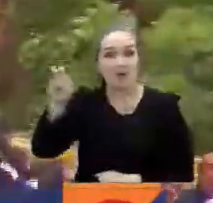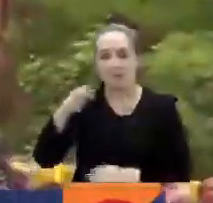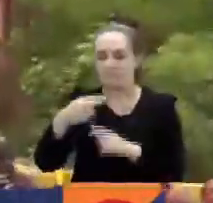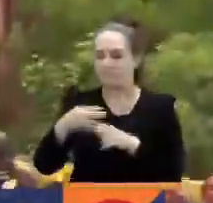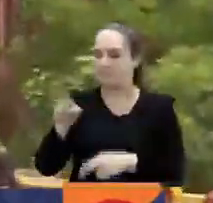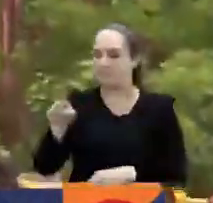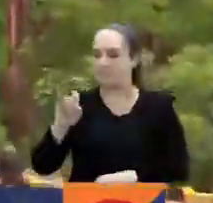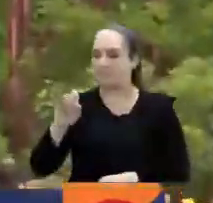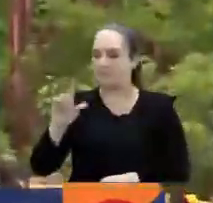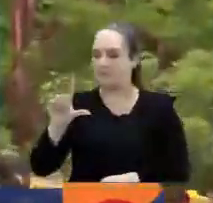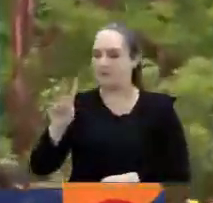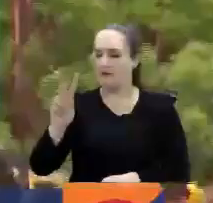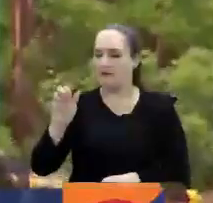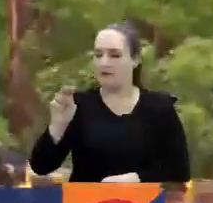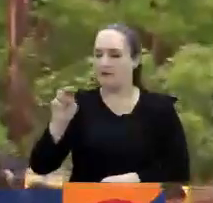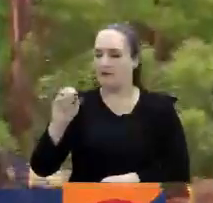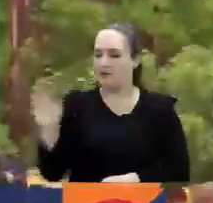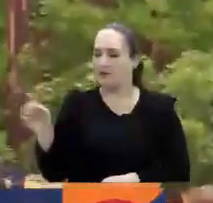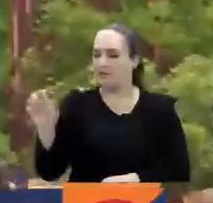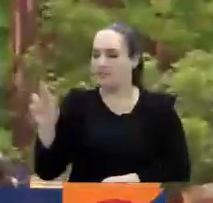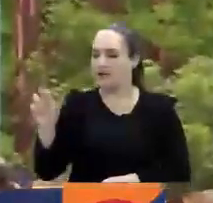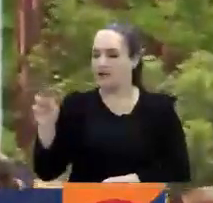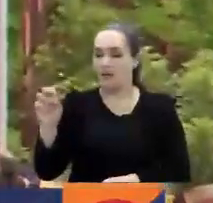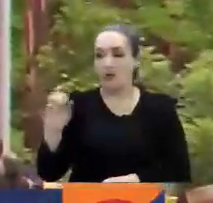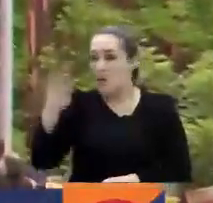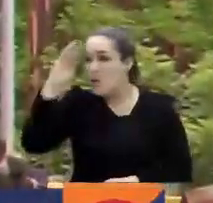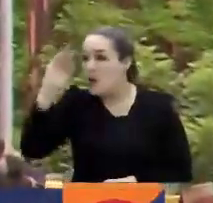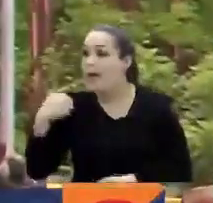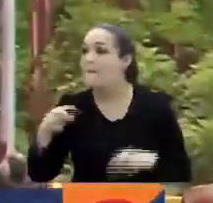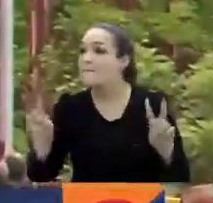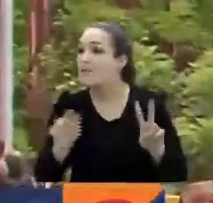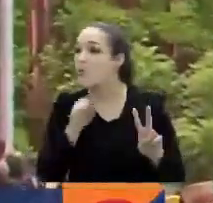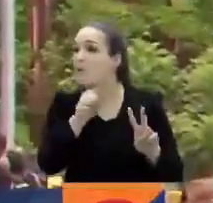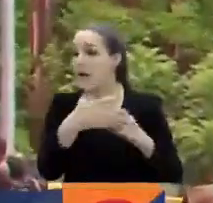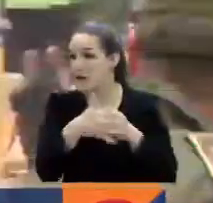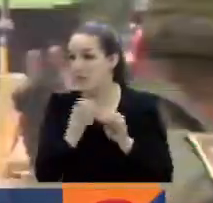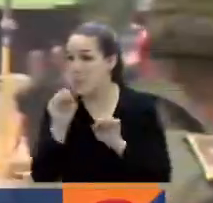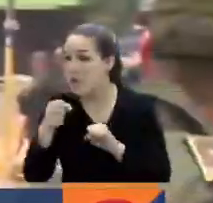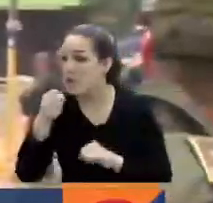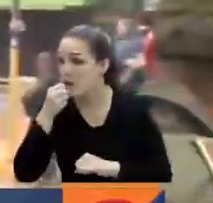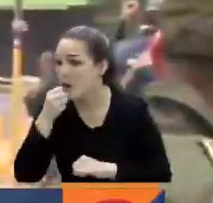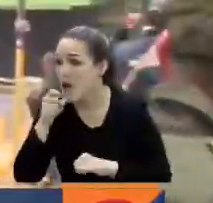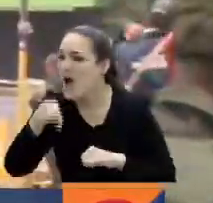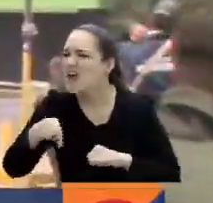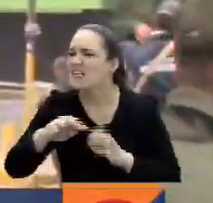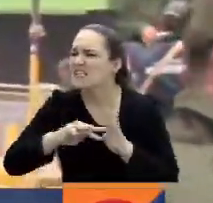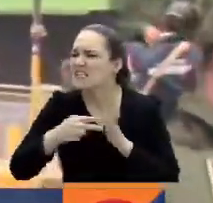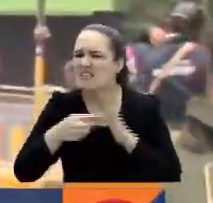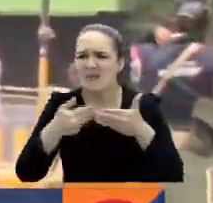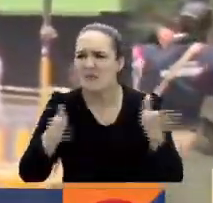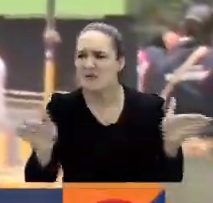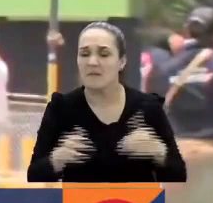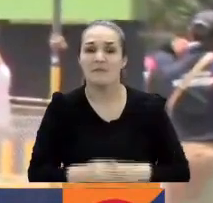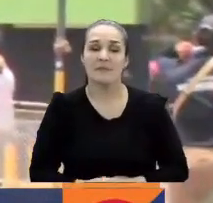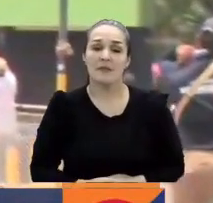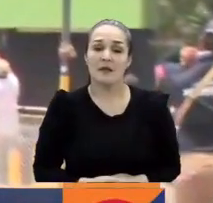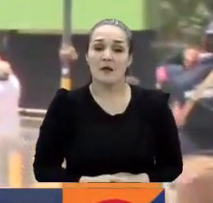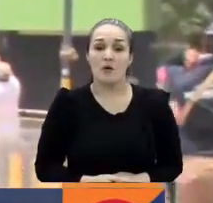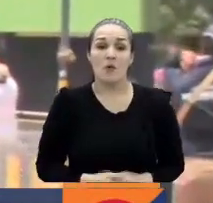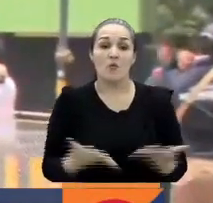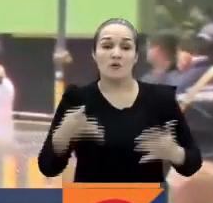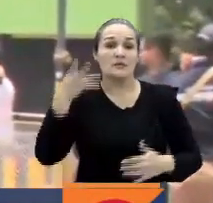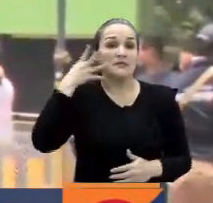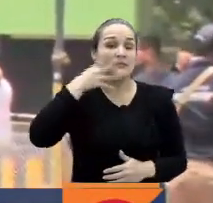Gobernador, estamos en directo para RTVC Noticias. Gobernador, el significado de esta apertura de la frontera después de 7 años. Bueno, para Norte